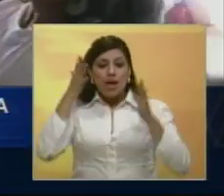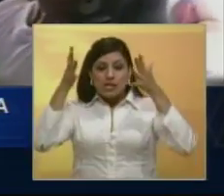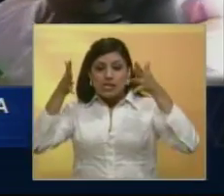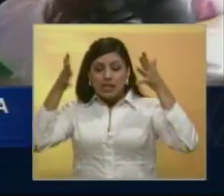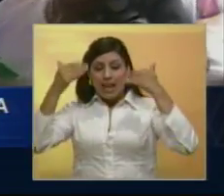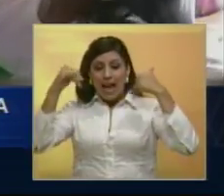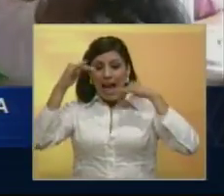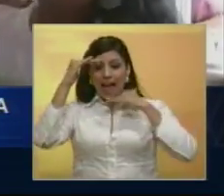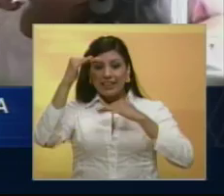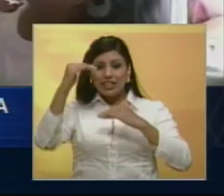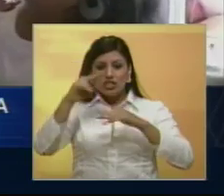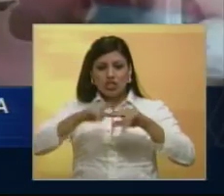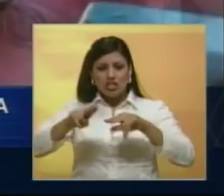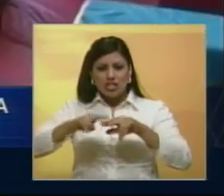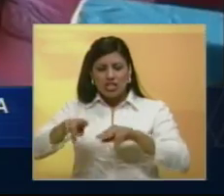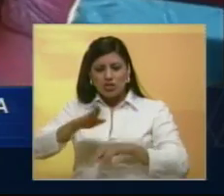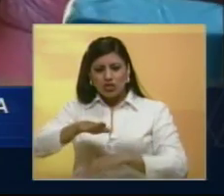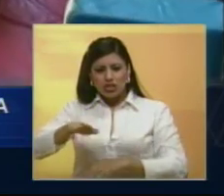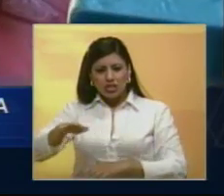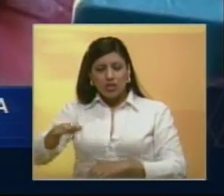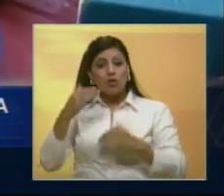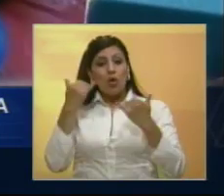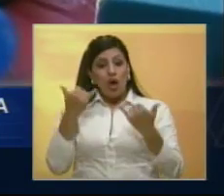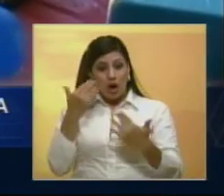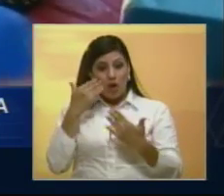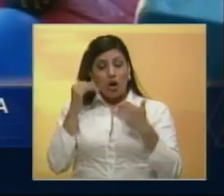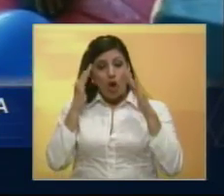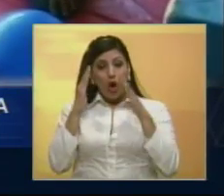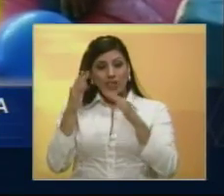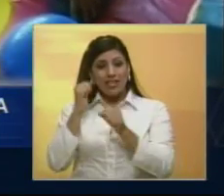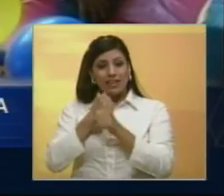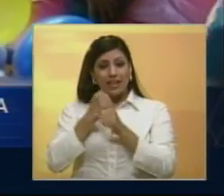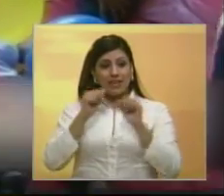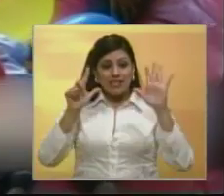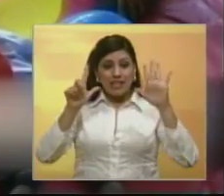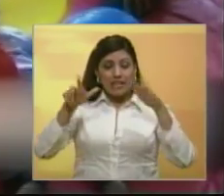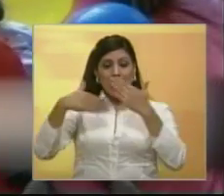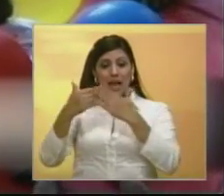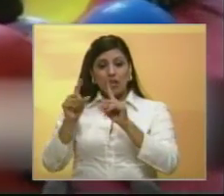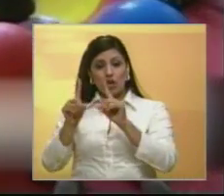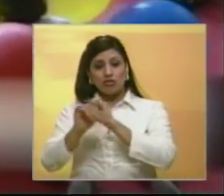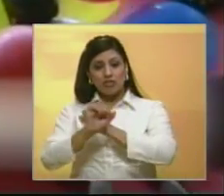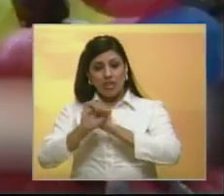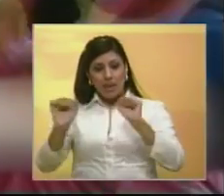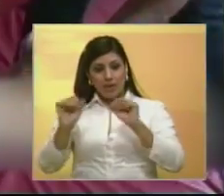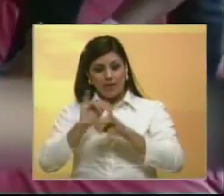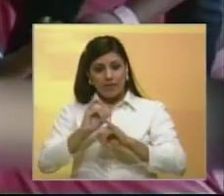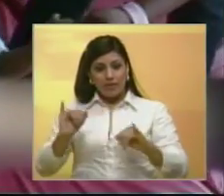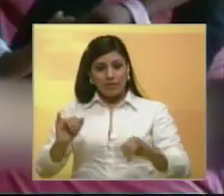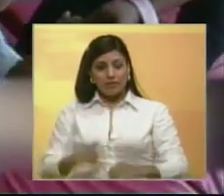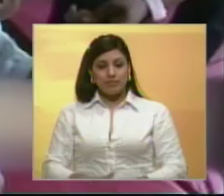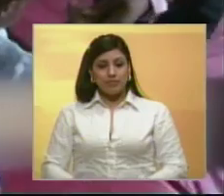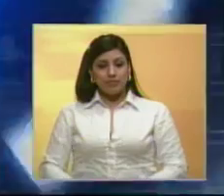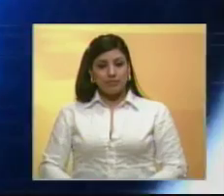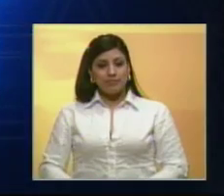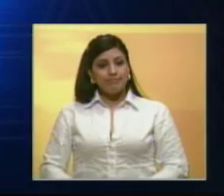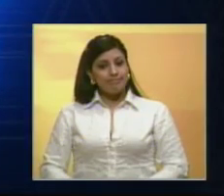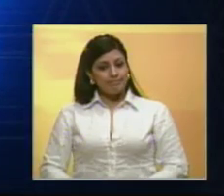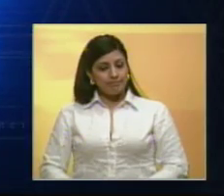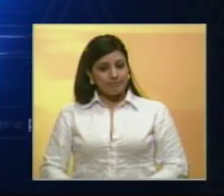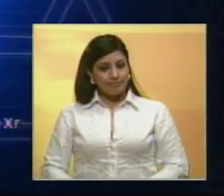para atender a los más pequeños de la casa. El organismo trabajará de 7 a 11 de la mañana.